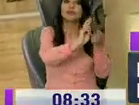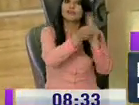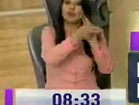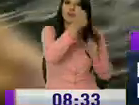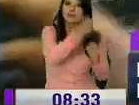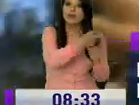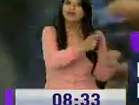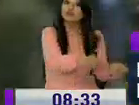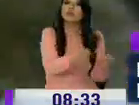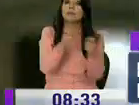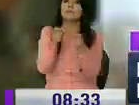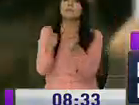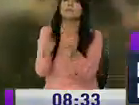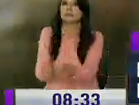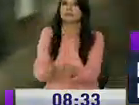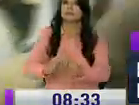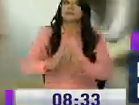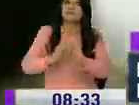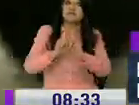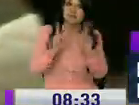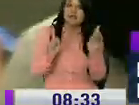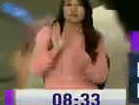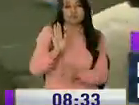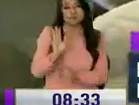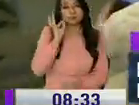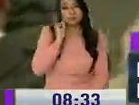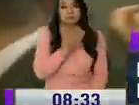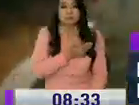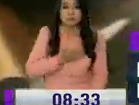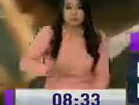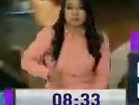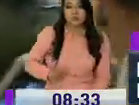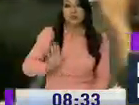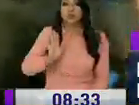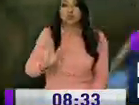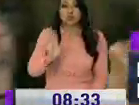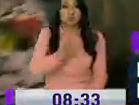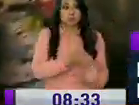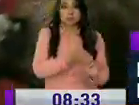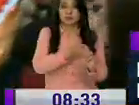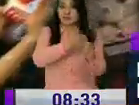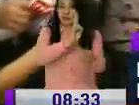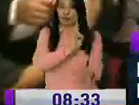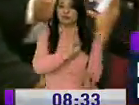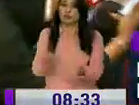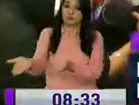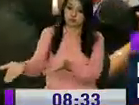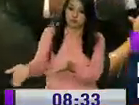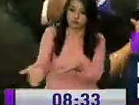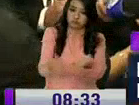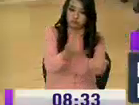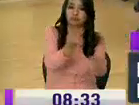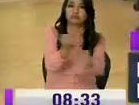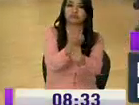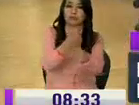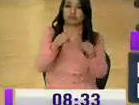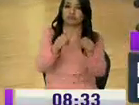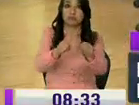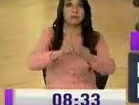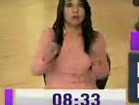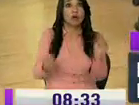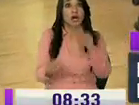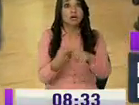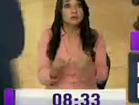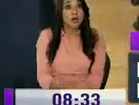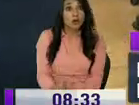laborales a su mesa. No obstante, y a pesar de que su presidenta María José Carrión renunció para darle gobernabilidad, la comisión